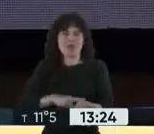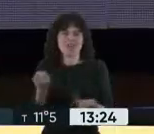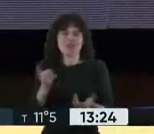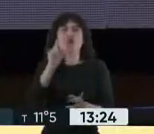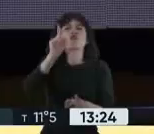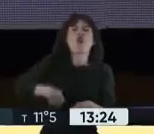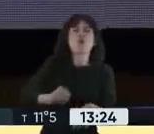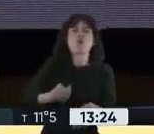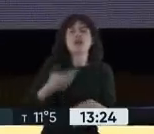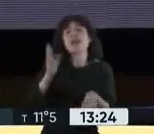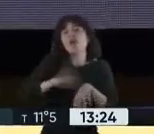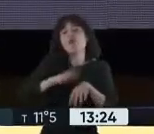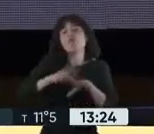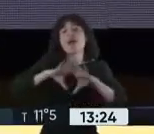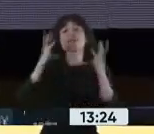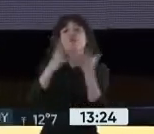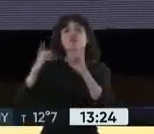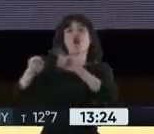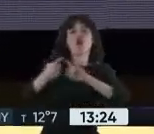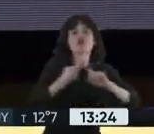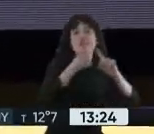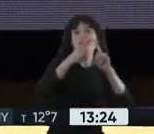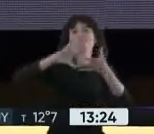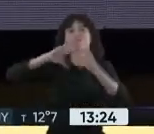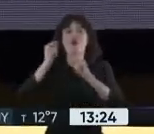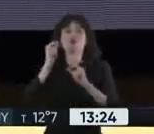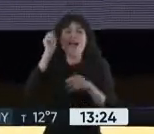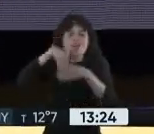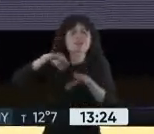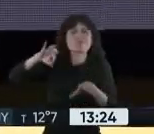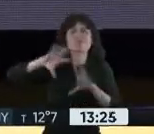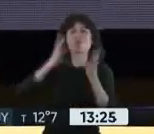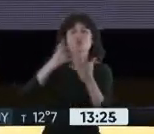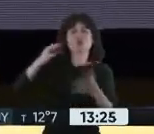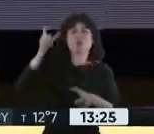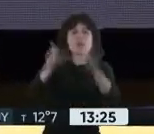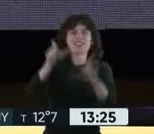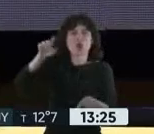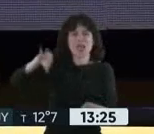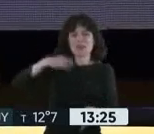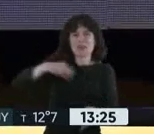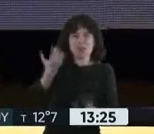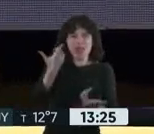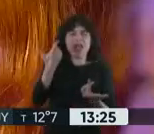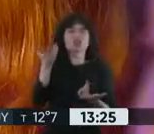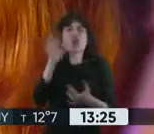con la globalización y con la forma en que el mundo vive. En verdad, el virus viajaba en los